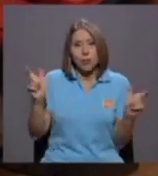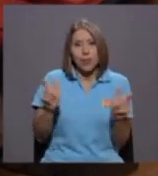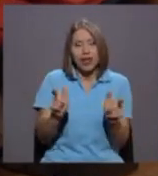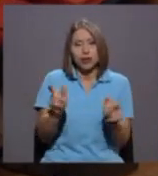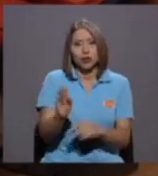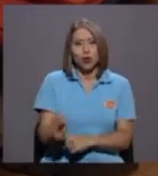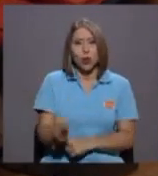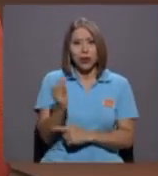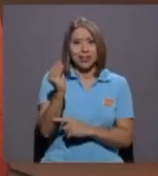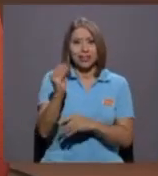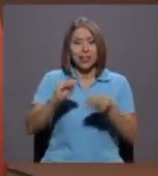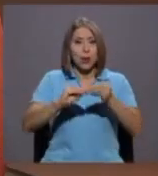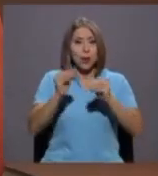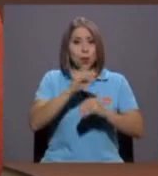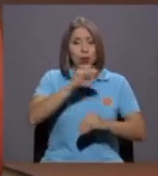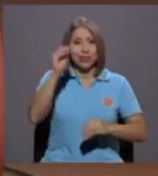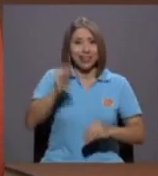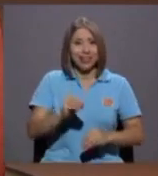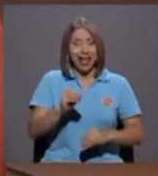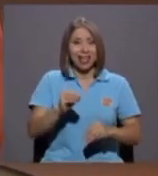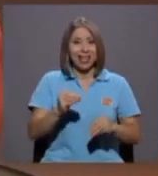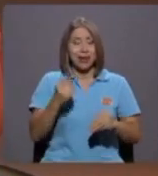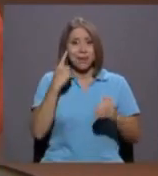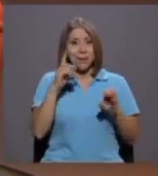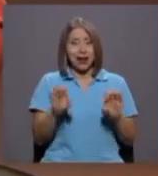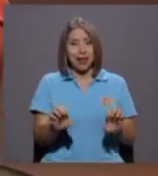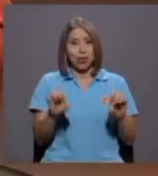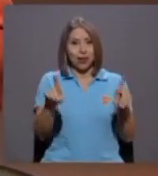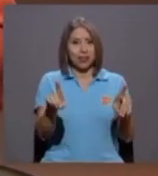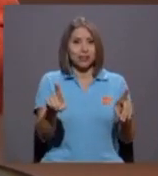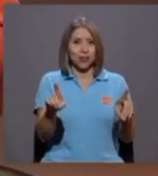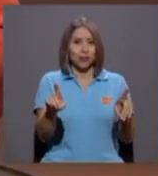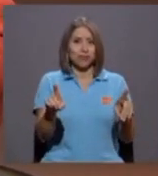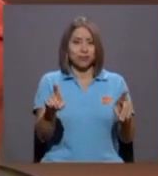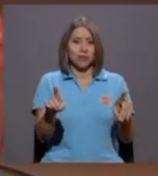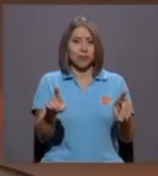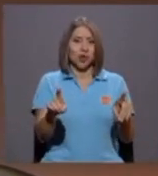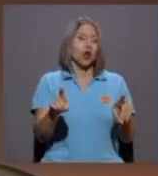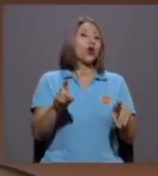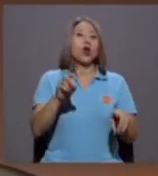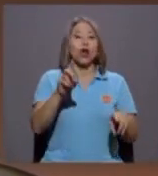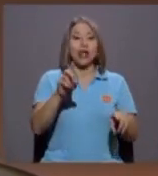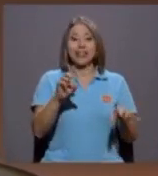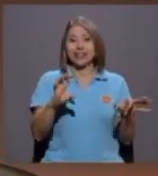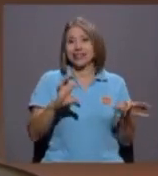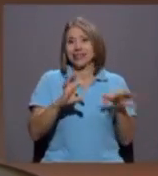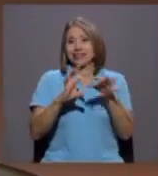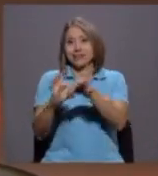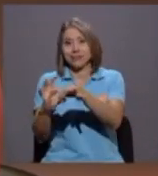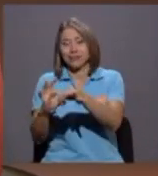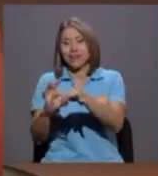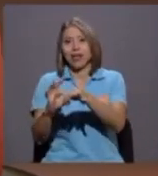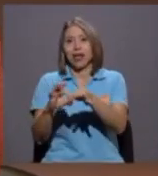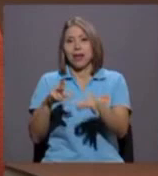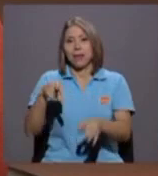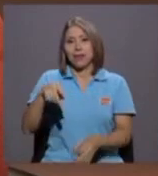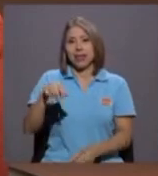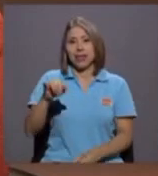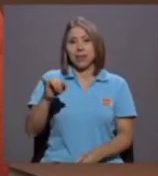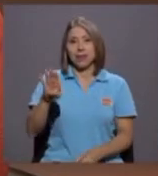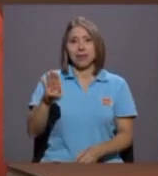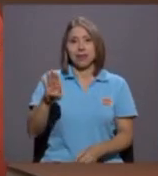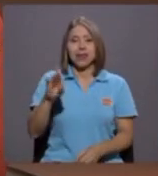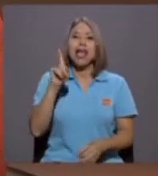porcentaje de educación, como digamos, como una variable atada al Producto Interno Bruto, es un